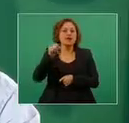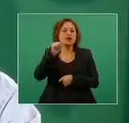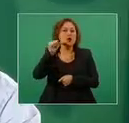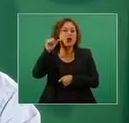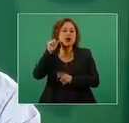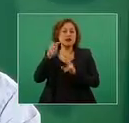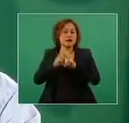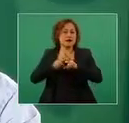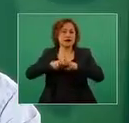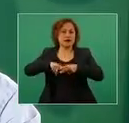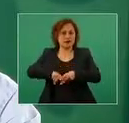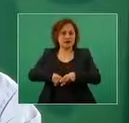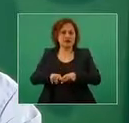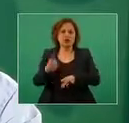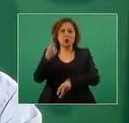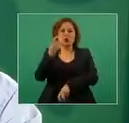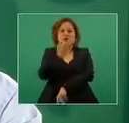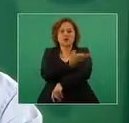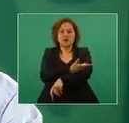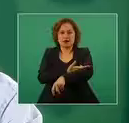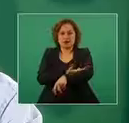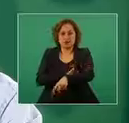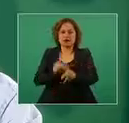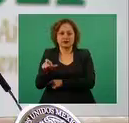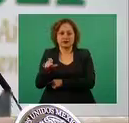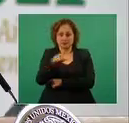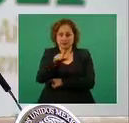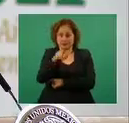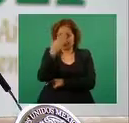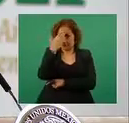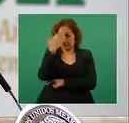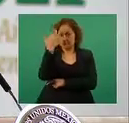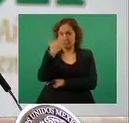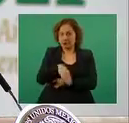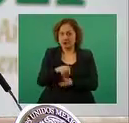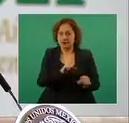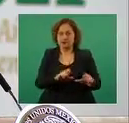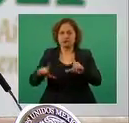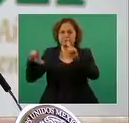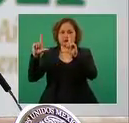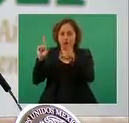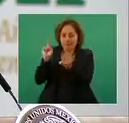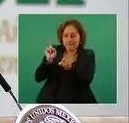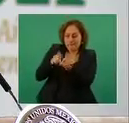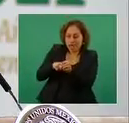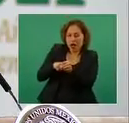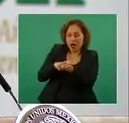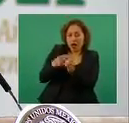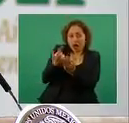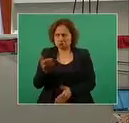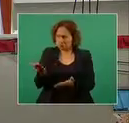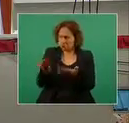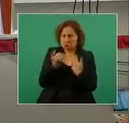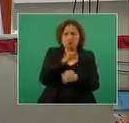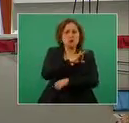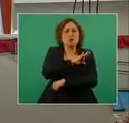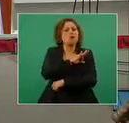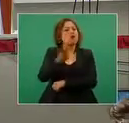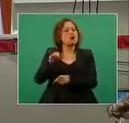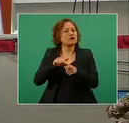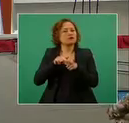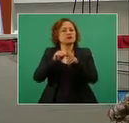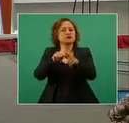con 21 por ciento de disminución en pacientes contagiados entre la semana 14 y 15. Sin embargo,